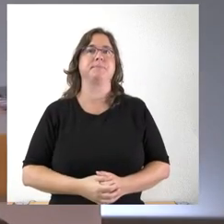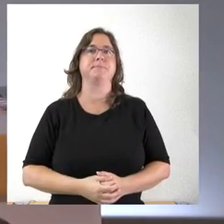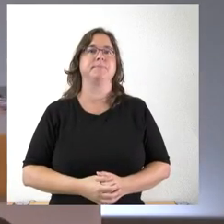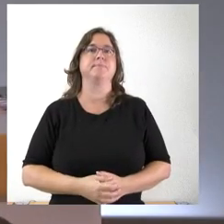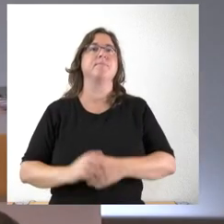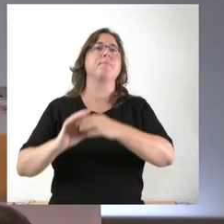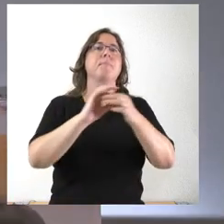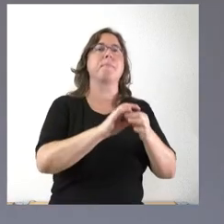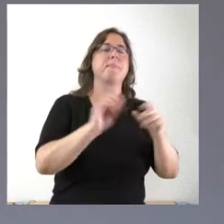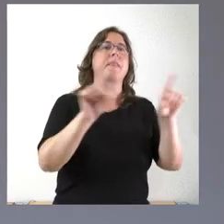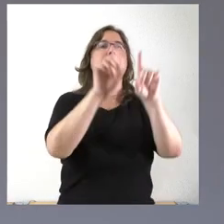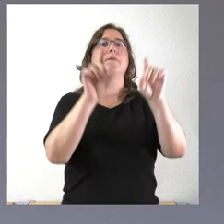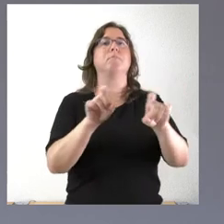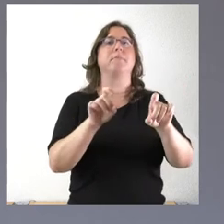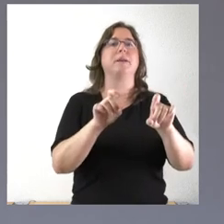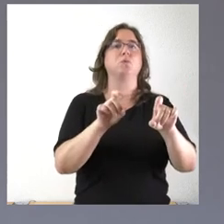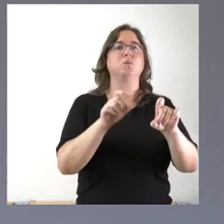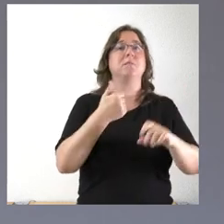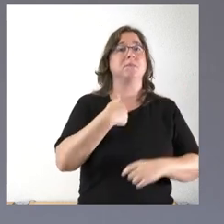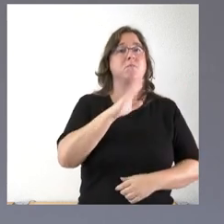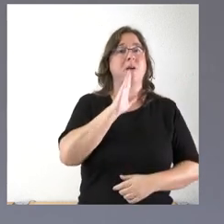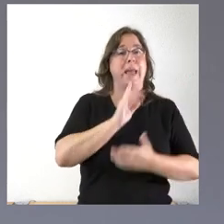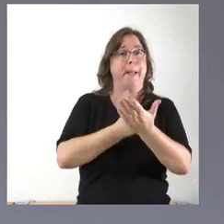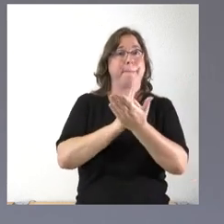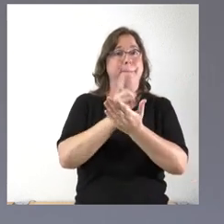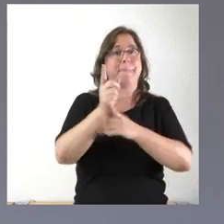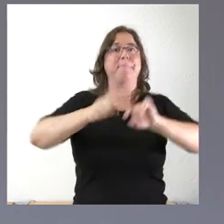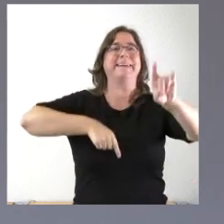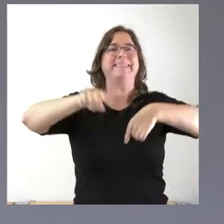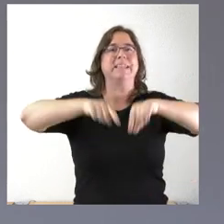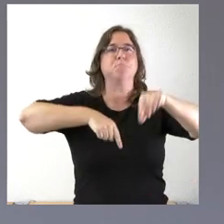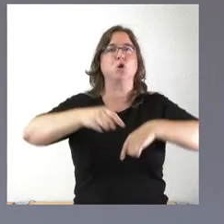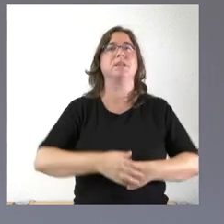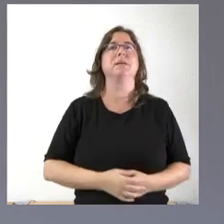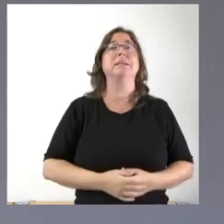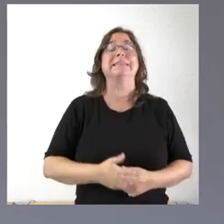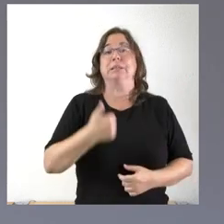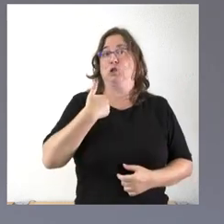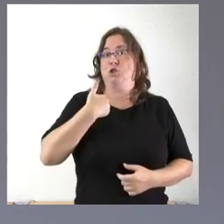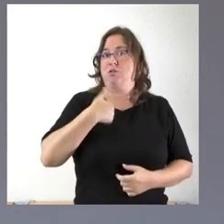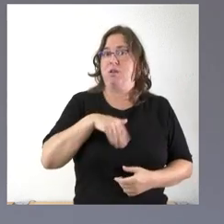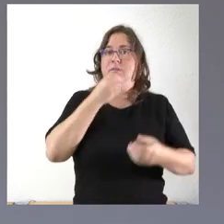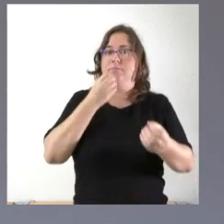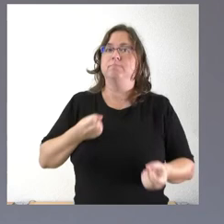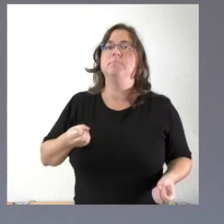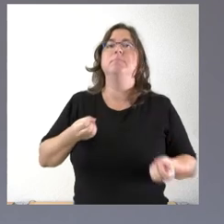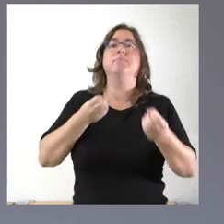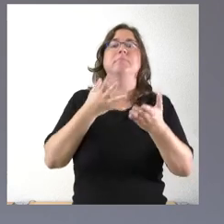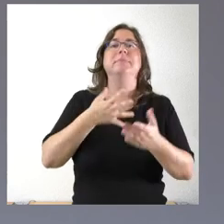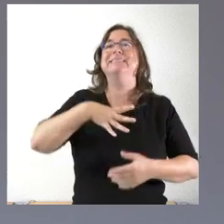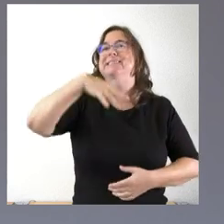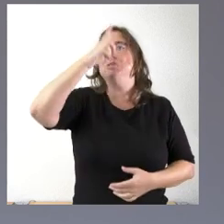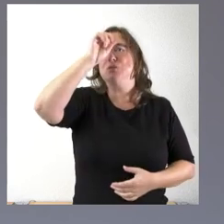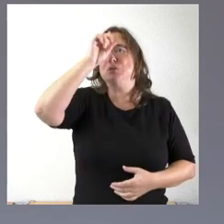a la pregunta que me trasladaba respecto al mapa de transportes del Gobierno, como ya he trasladado anteriormente, desconocemos qué